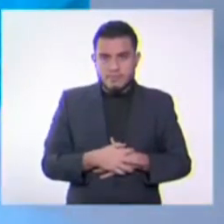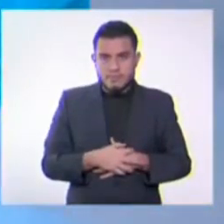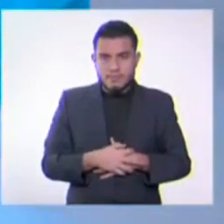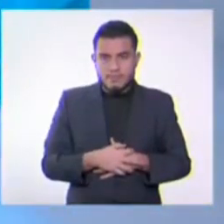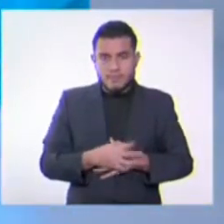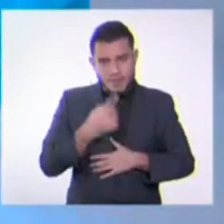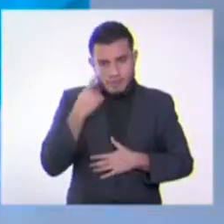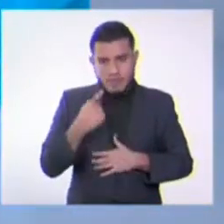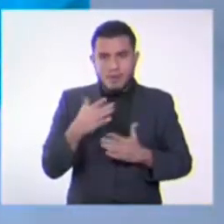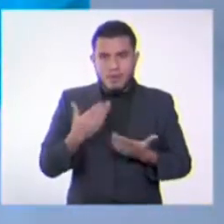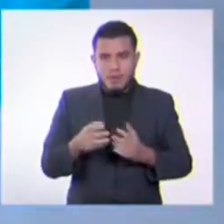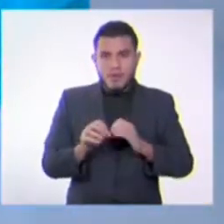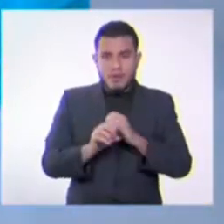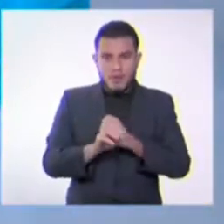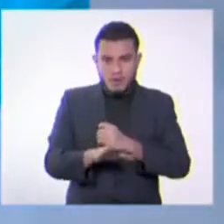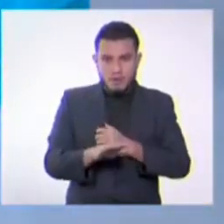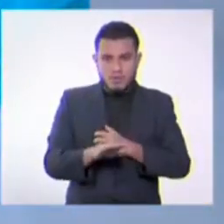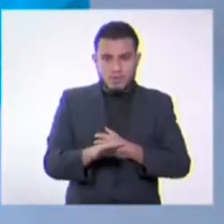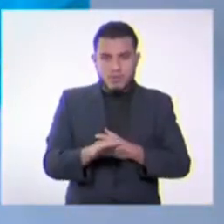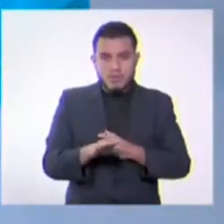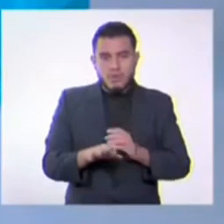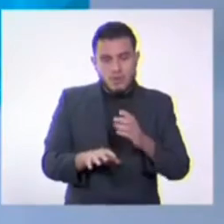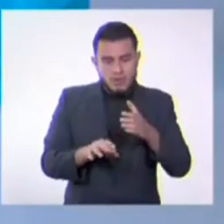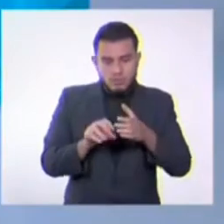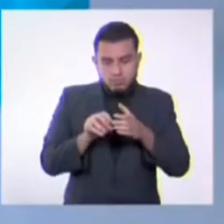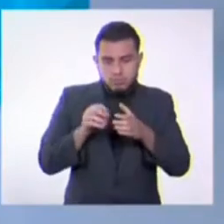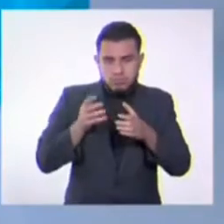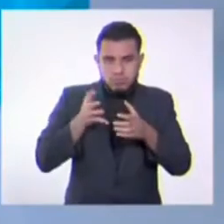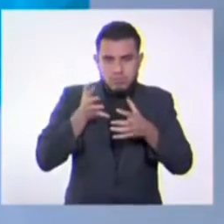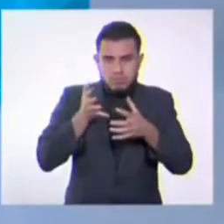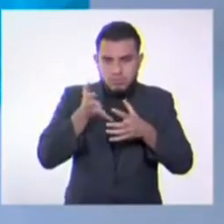Notas que aunque la luz va pasando a través de ellos,